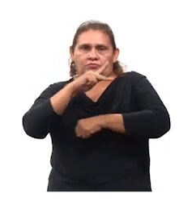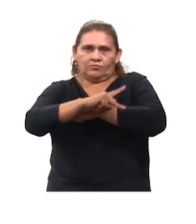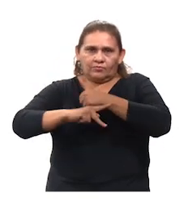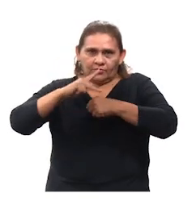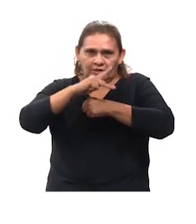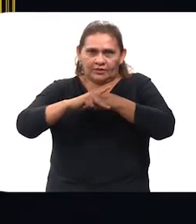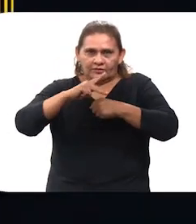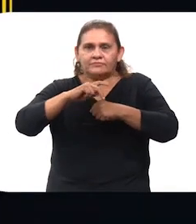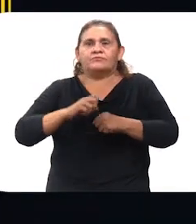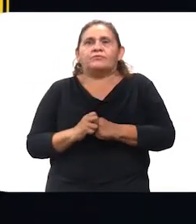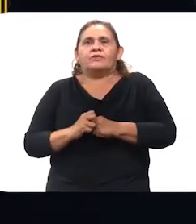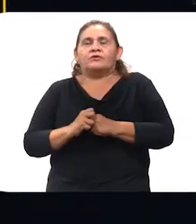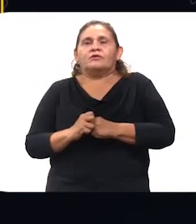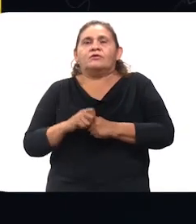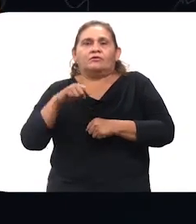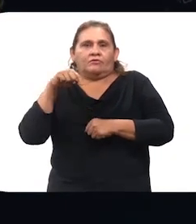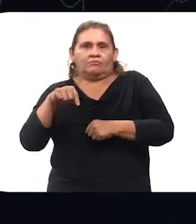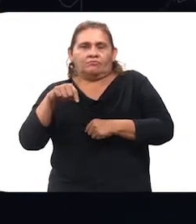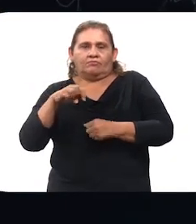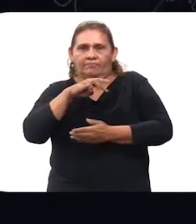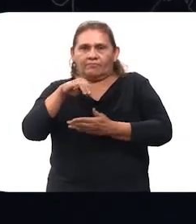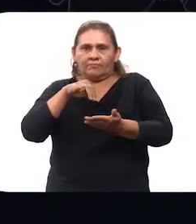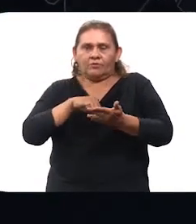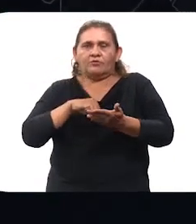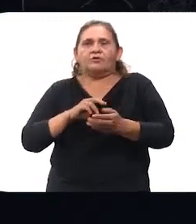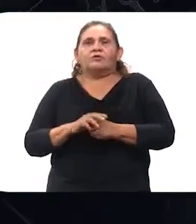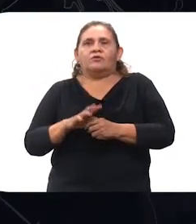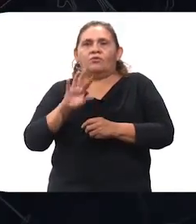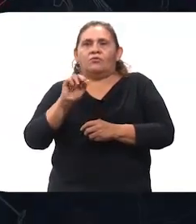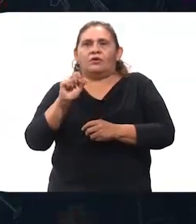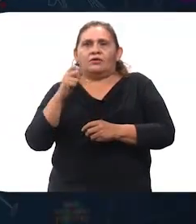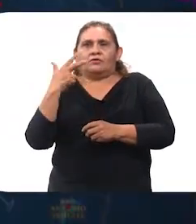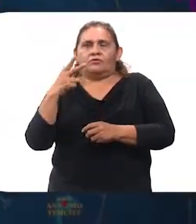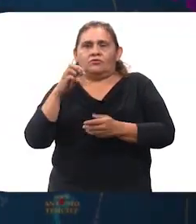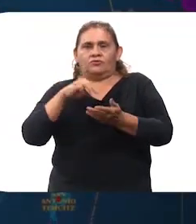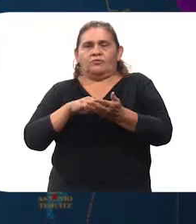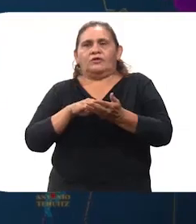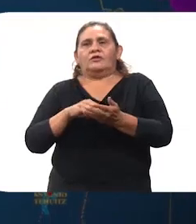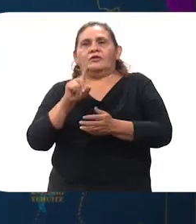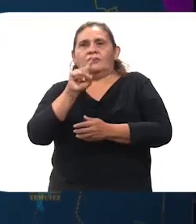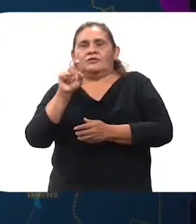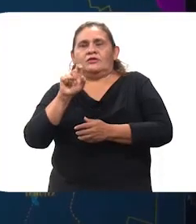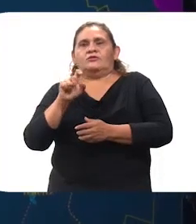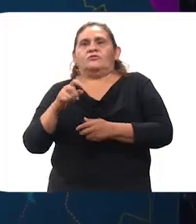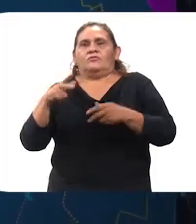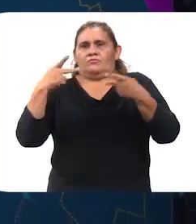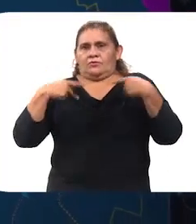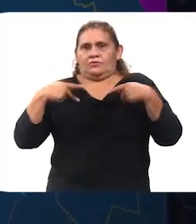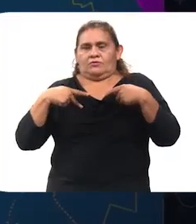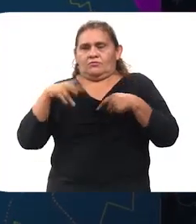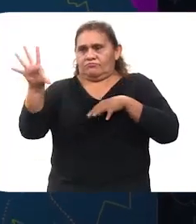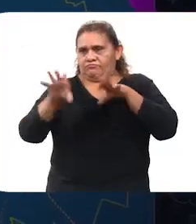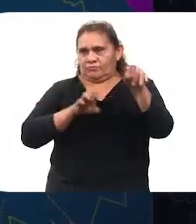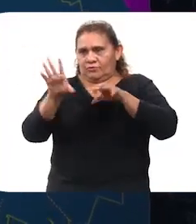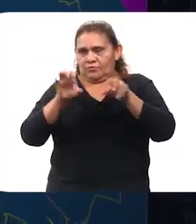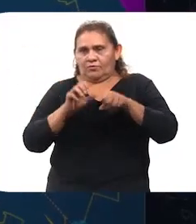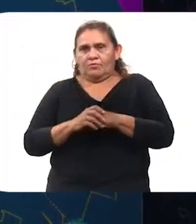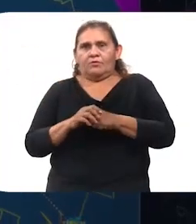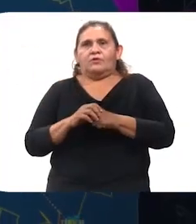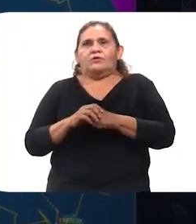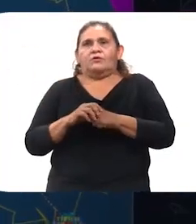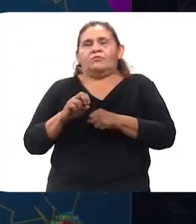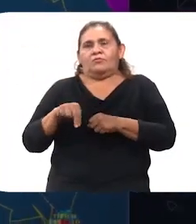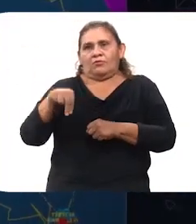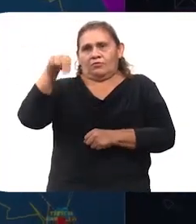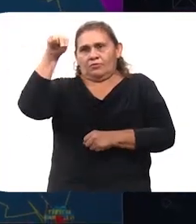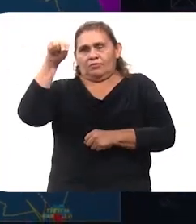u otro estado. Específicamente en Mérida se han diagnosticado 48.104 personas contagiadas de coronavirus, que viven en